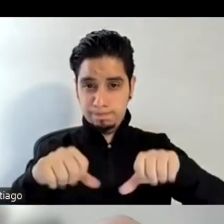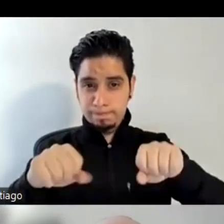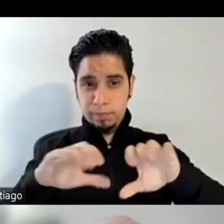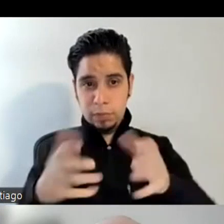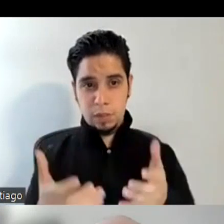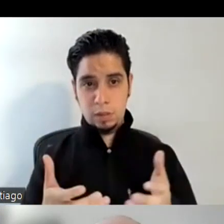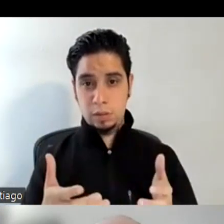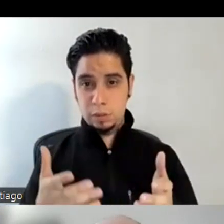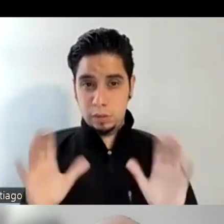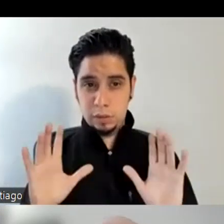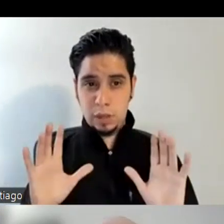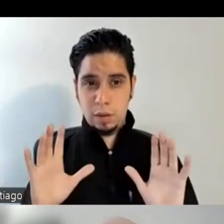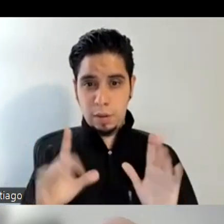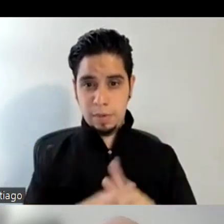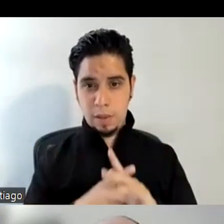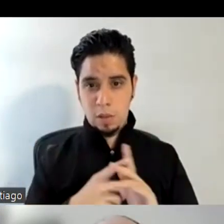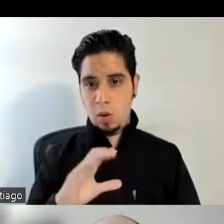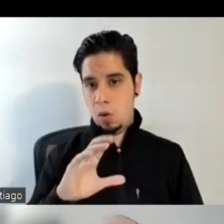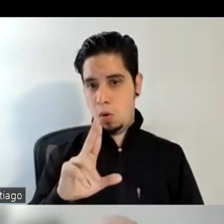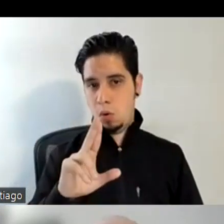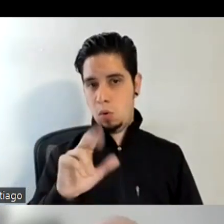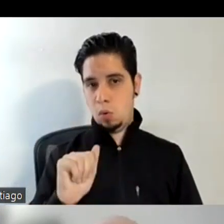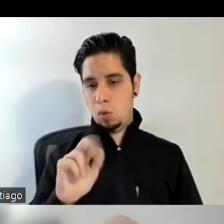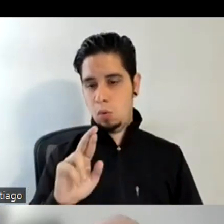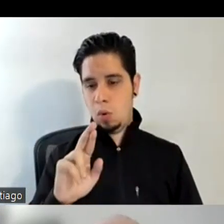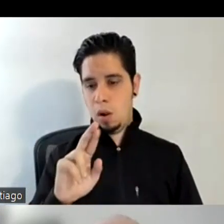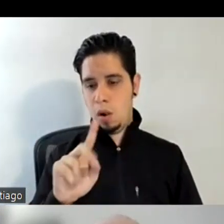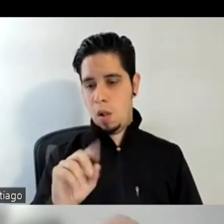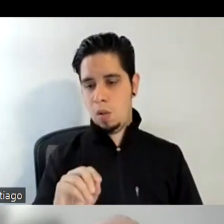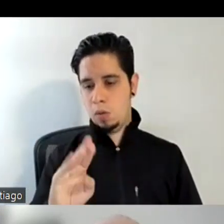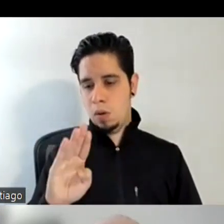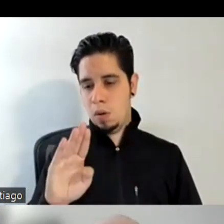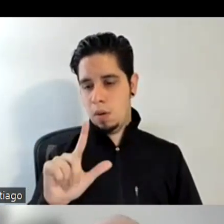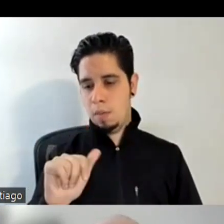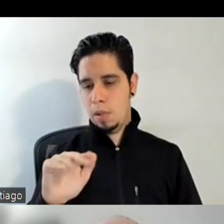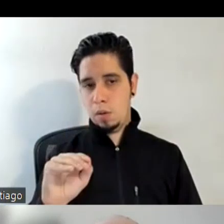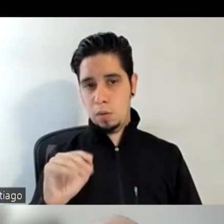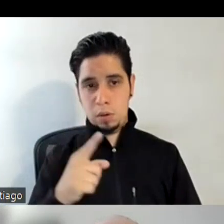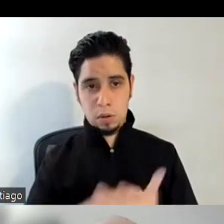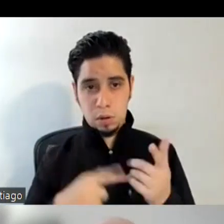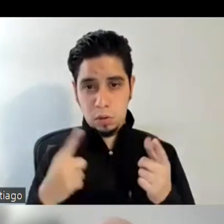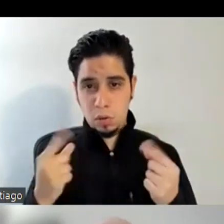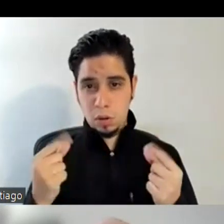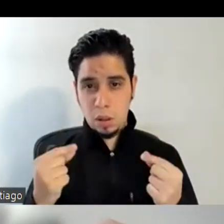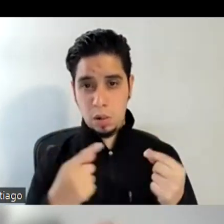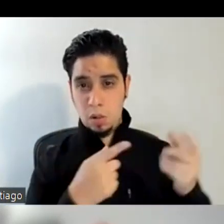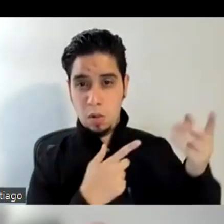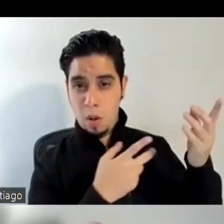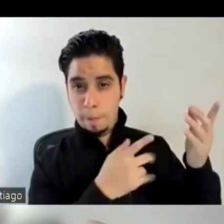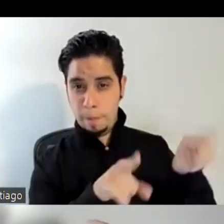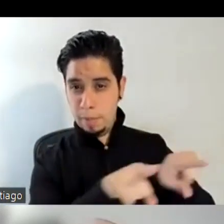yo había empezado Cuarzo Blanco cuando lo cogí. O sea, que realmente yo lo que hice fue validar, ¿verdad?, lo que él me daba. Yo,